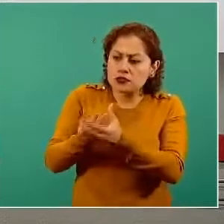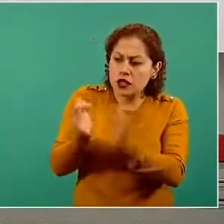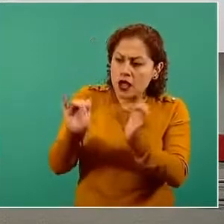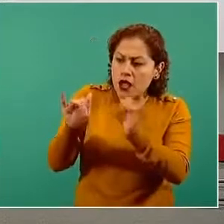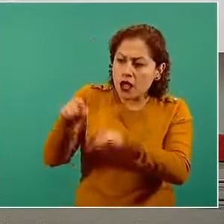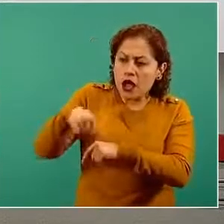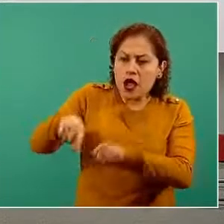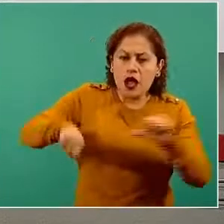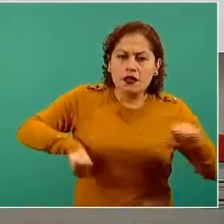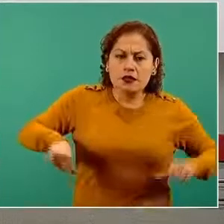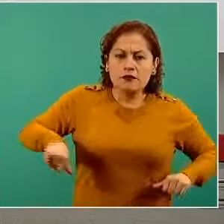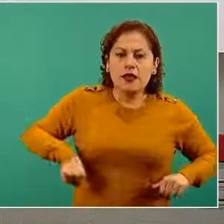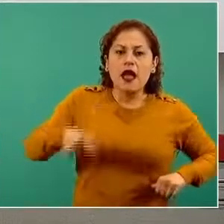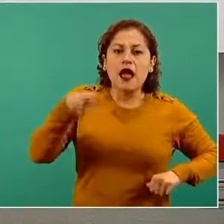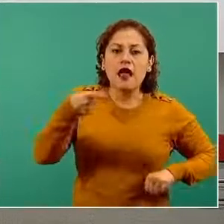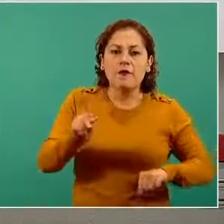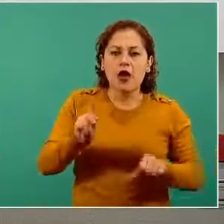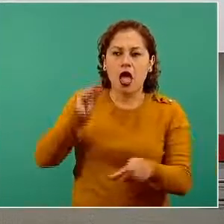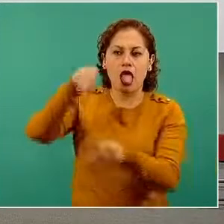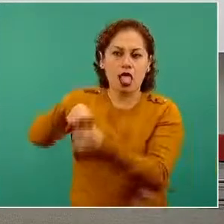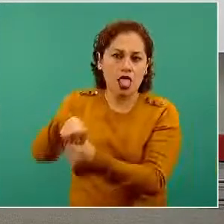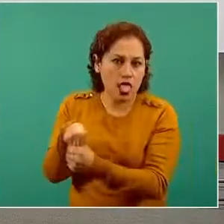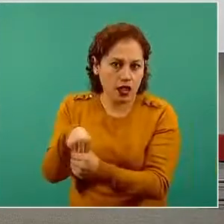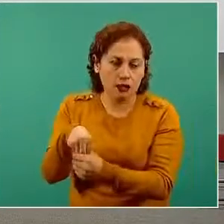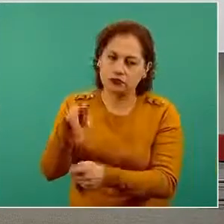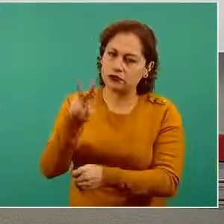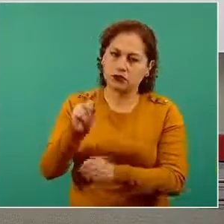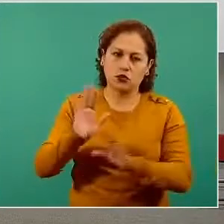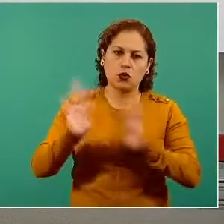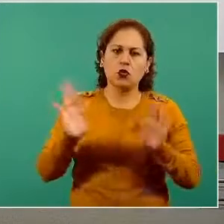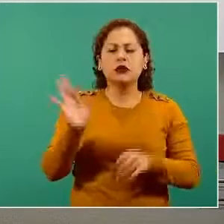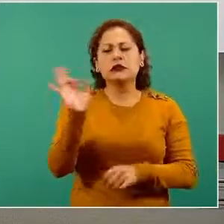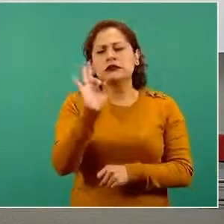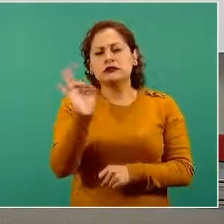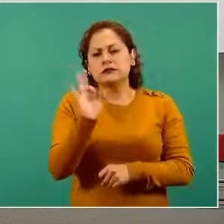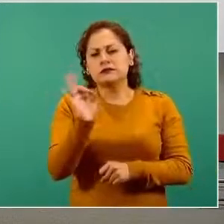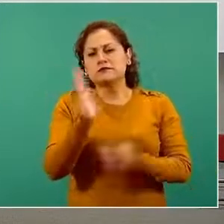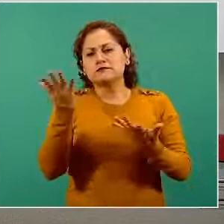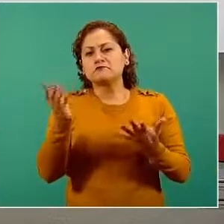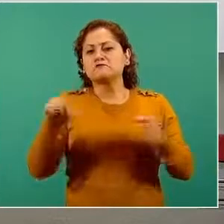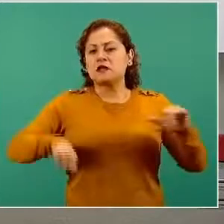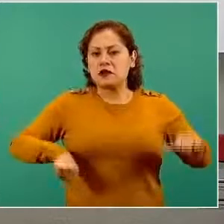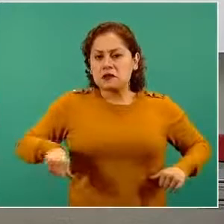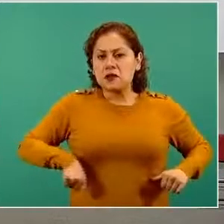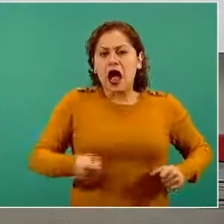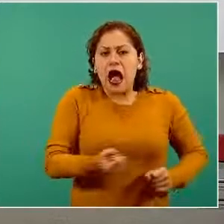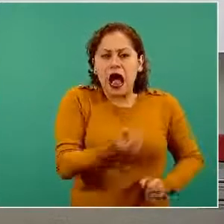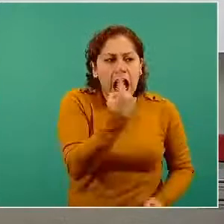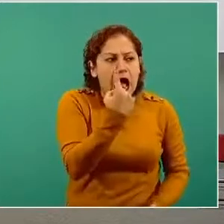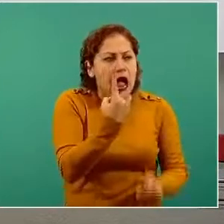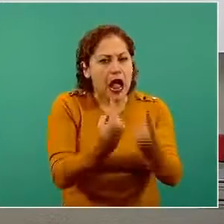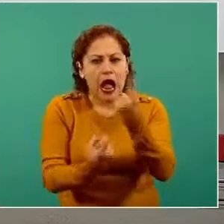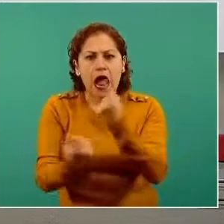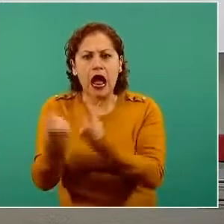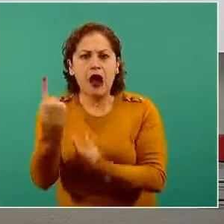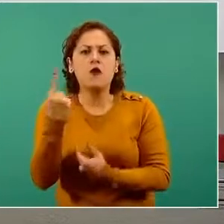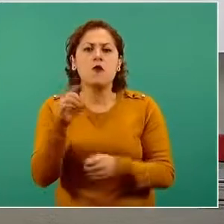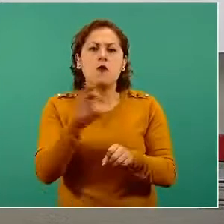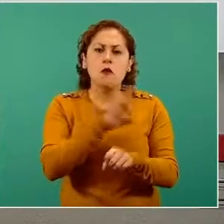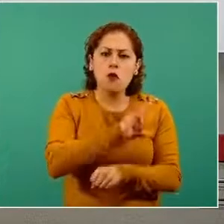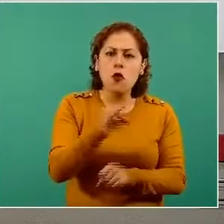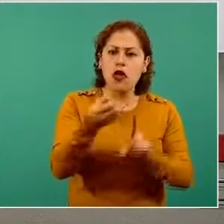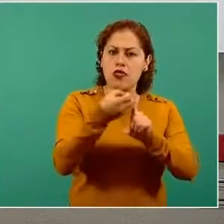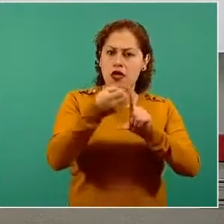lo mejor no serán tan restrictivas, ¿no? Y entonces podrán tener alguna actividad por ahí que